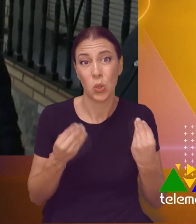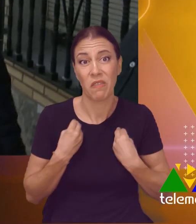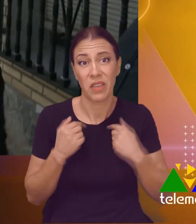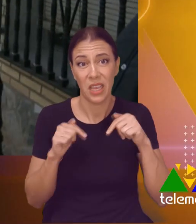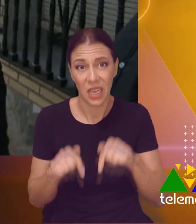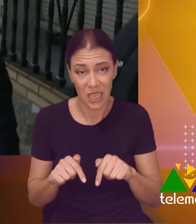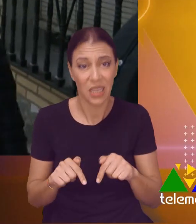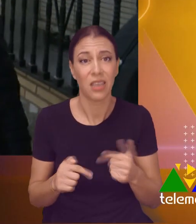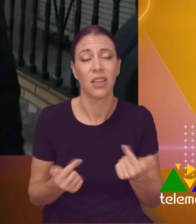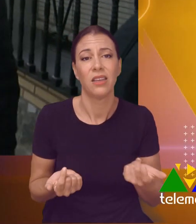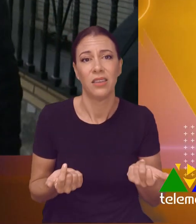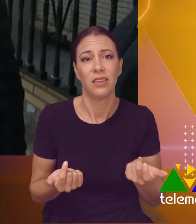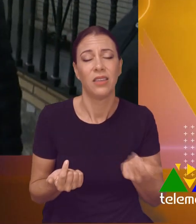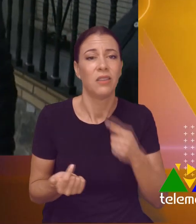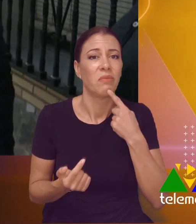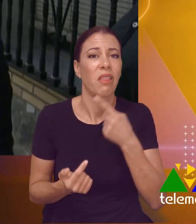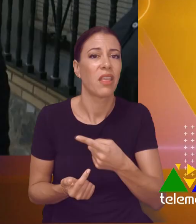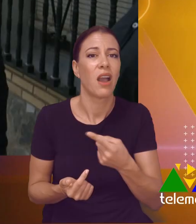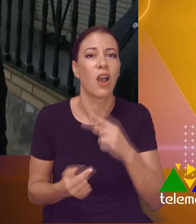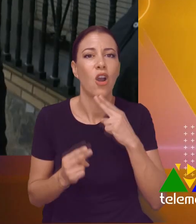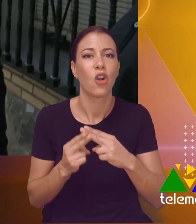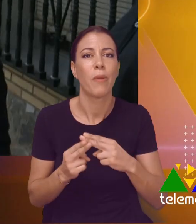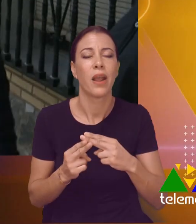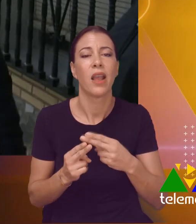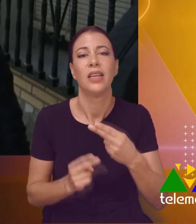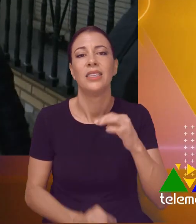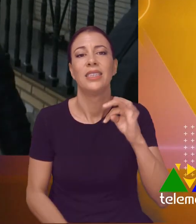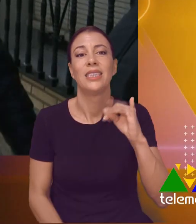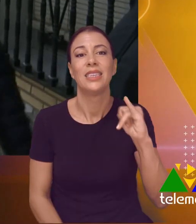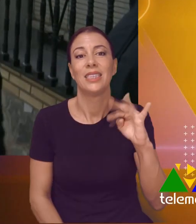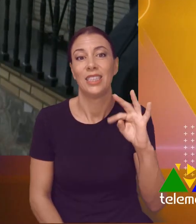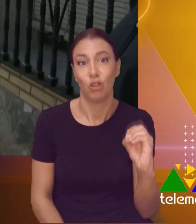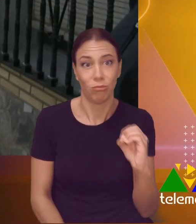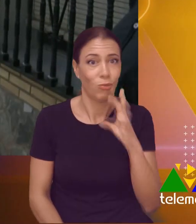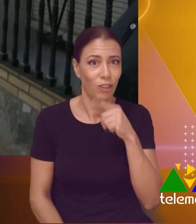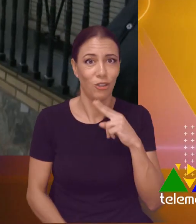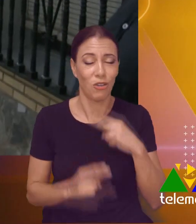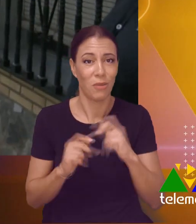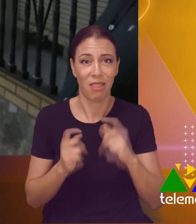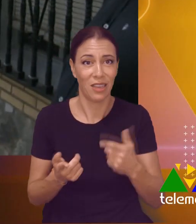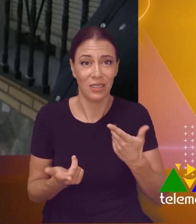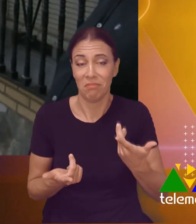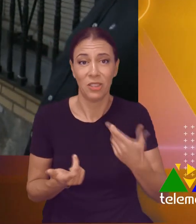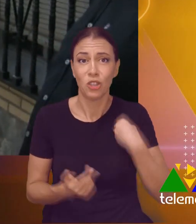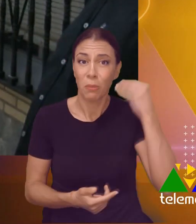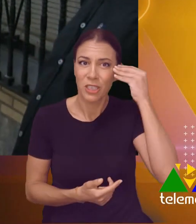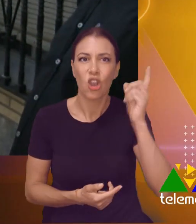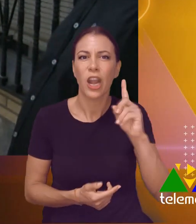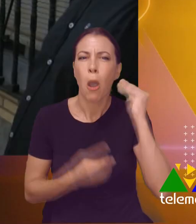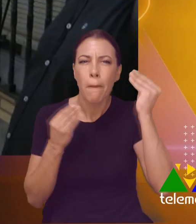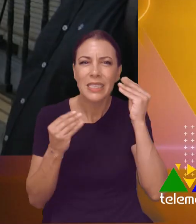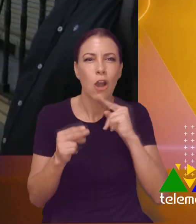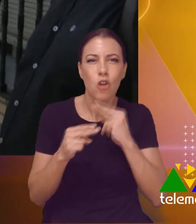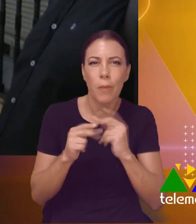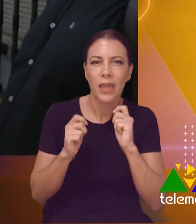debió vivir en esta calle, le decían de mote alias el Tito. El Tito. Y de ahí viene el nombre, es decir, que tampoco se calentaban demasiado